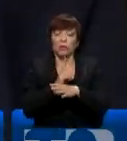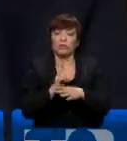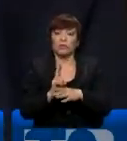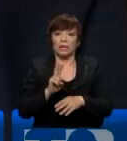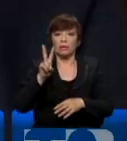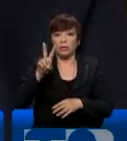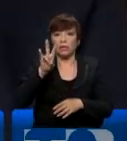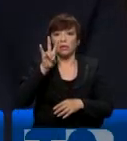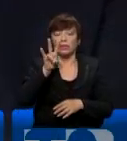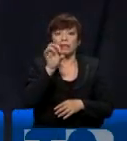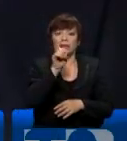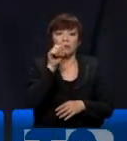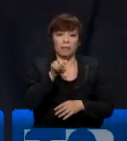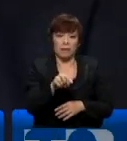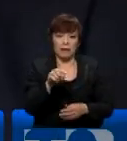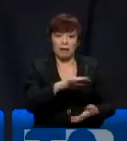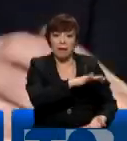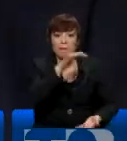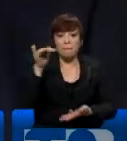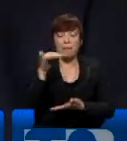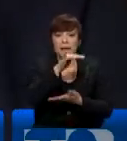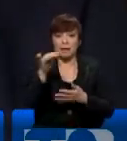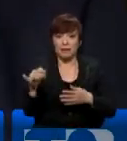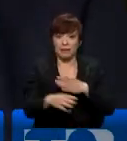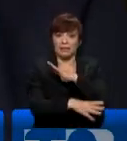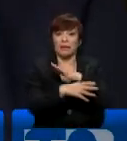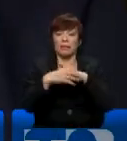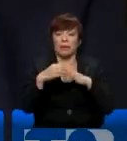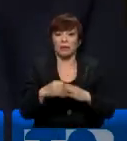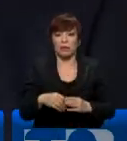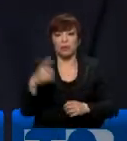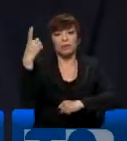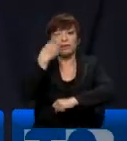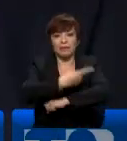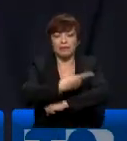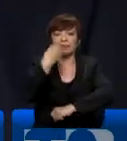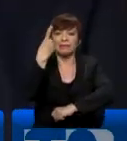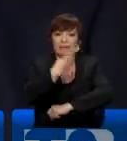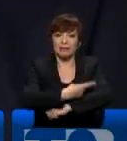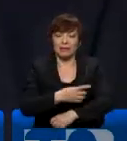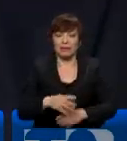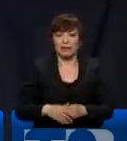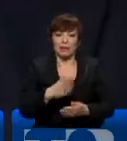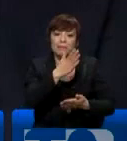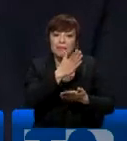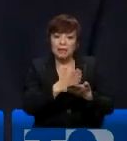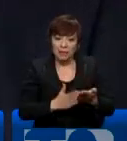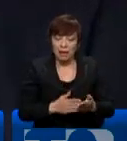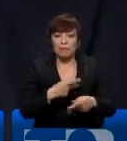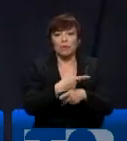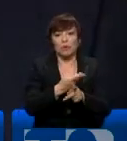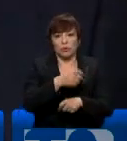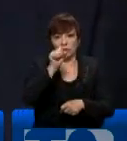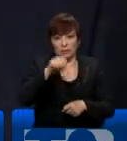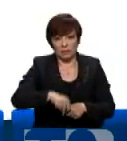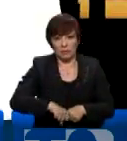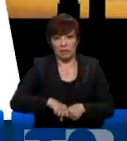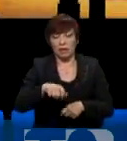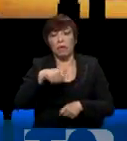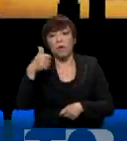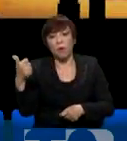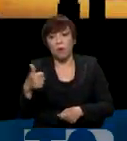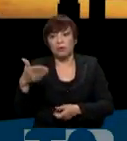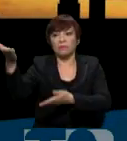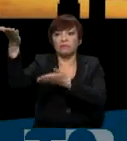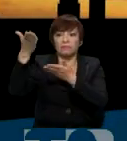mil barriles por día. Es decir, solo la mitad es producido localmente, la otra mitad a un gran costo hay que importarla.